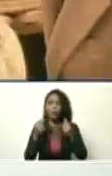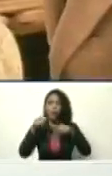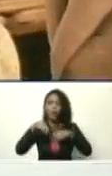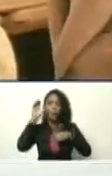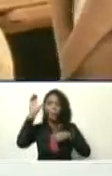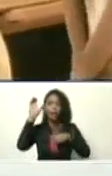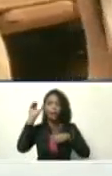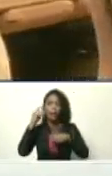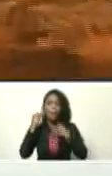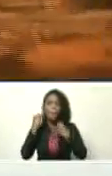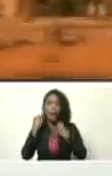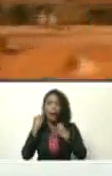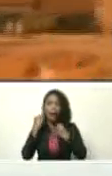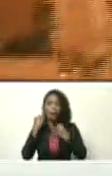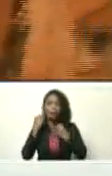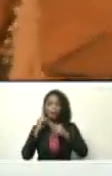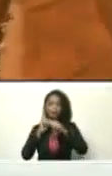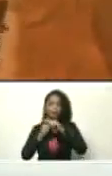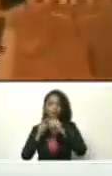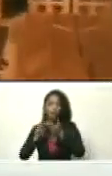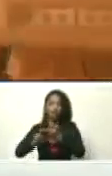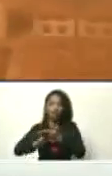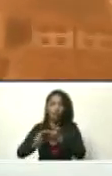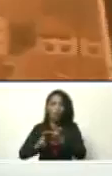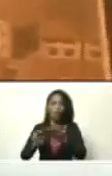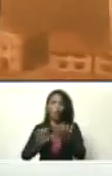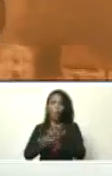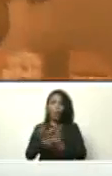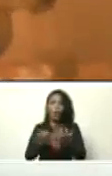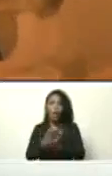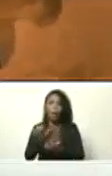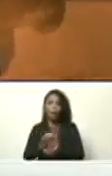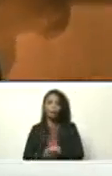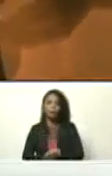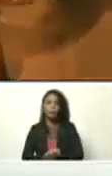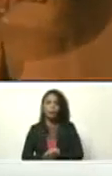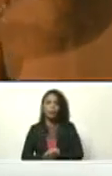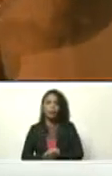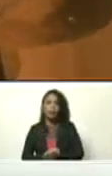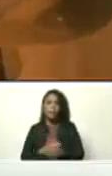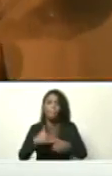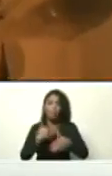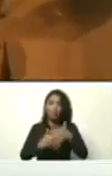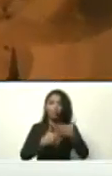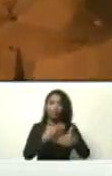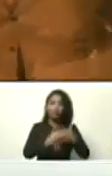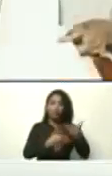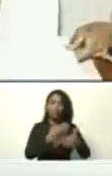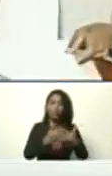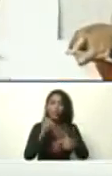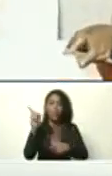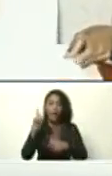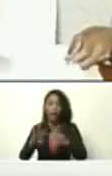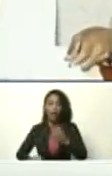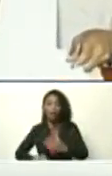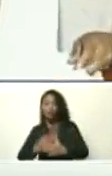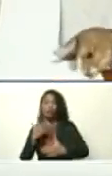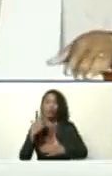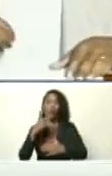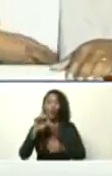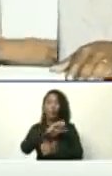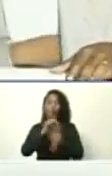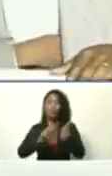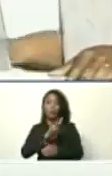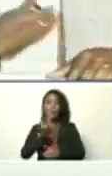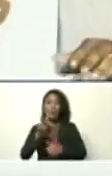ir desencadenando los problemas y las soluciones. Y él fue el fundador como